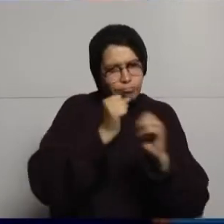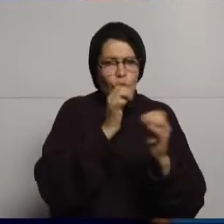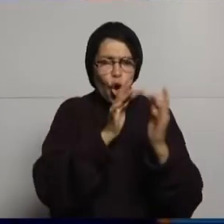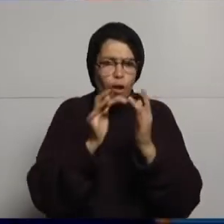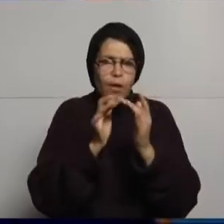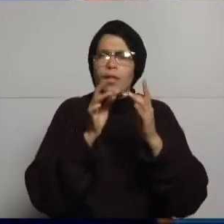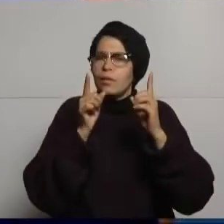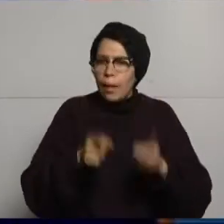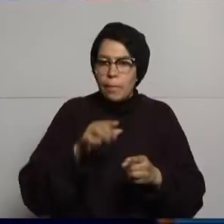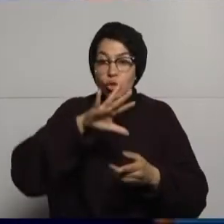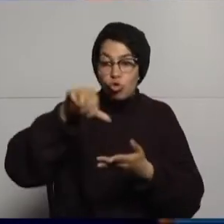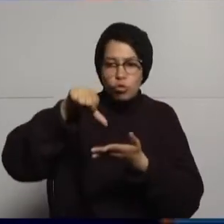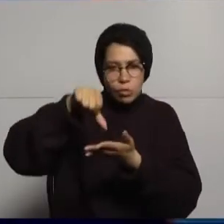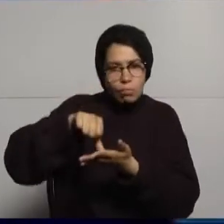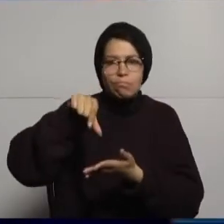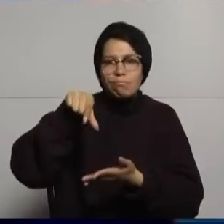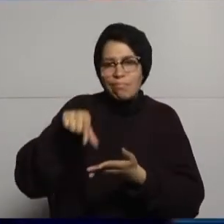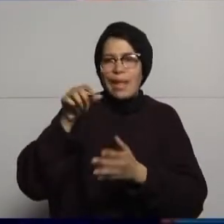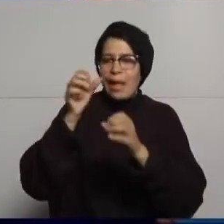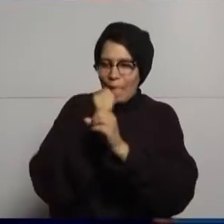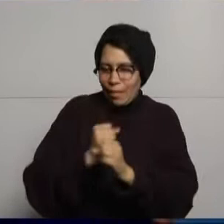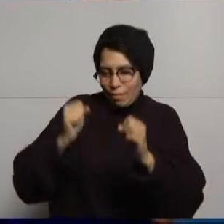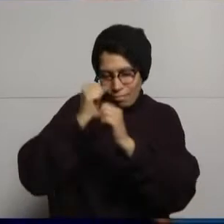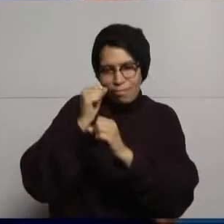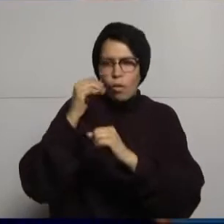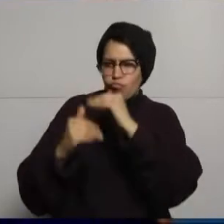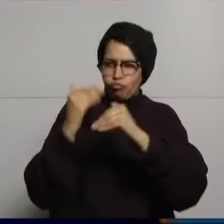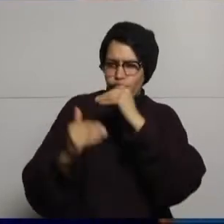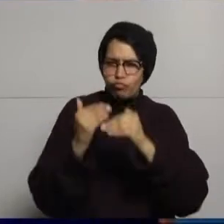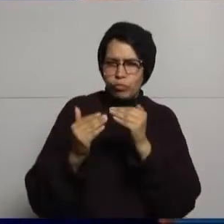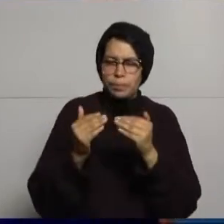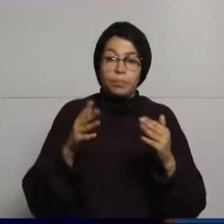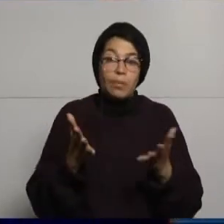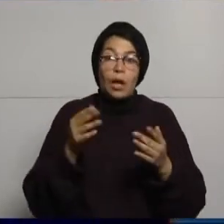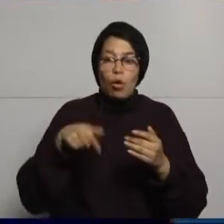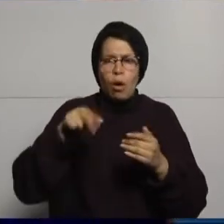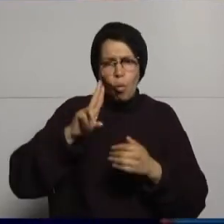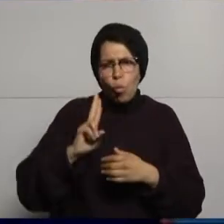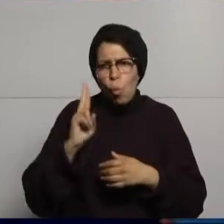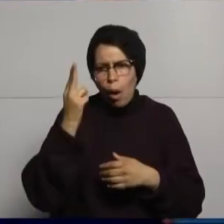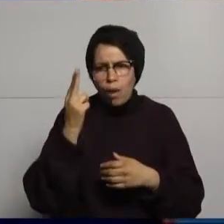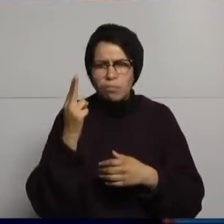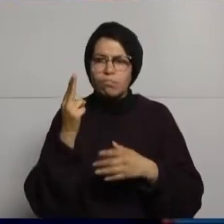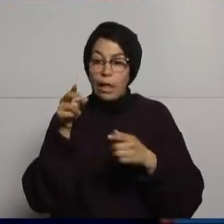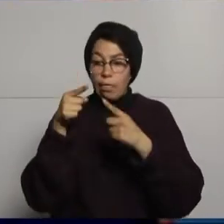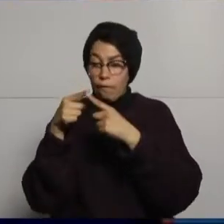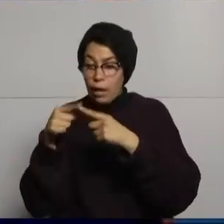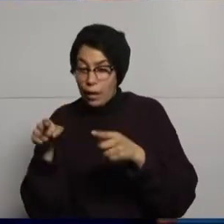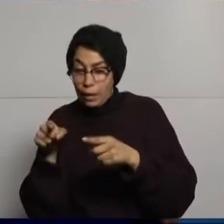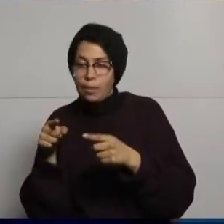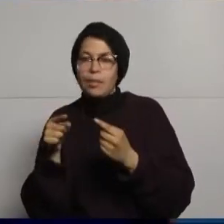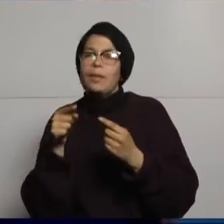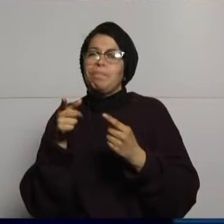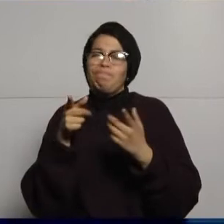término que además en Latinoamérica, con excepción de Uruguay, se maneja en un pésimo inglés, que es el Smart